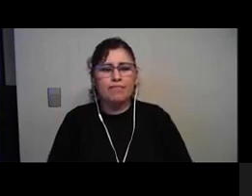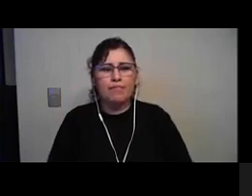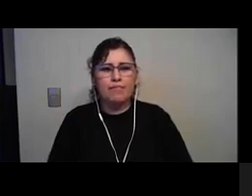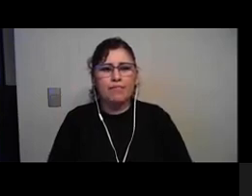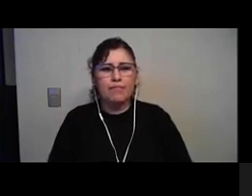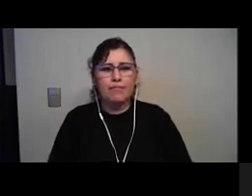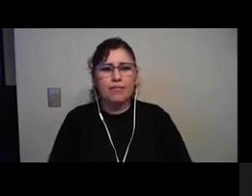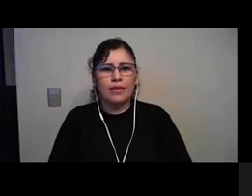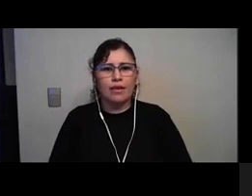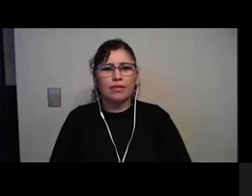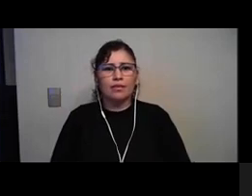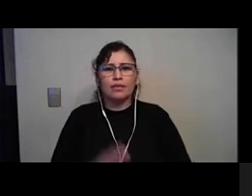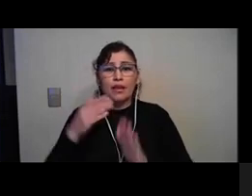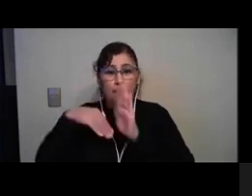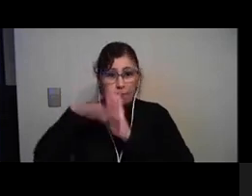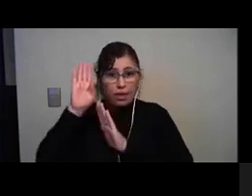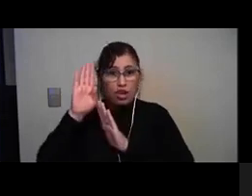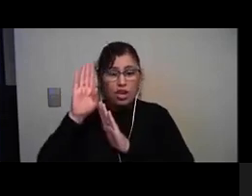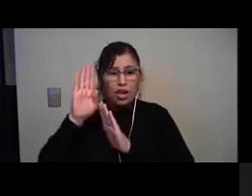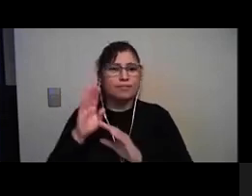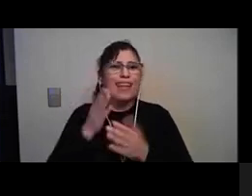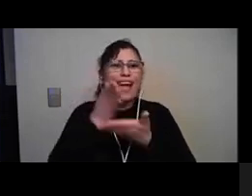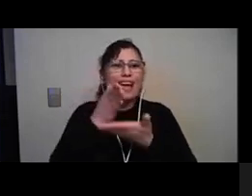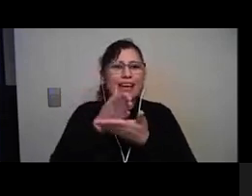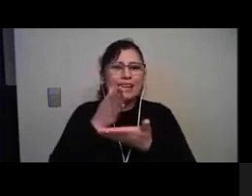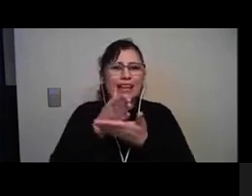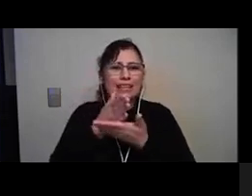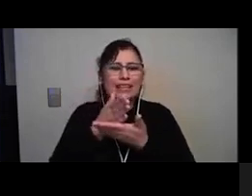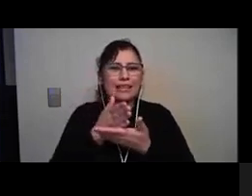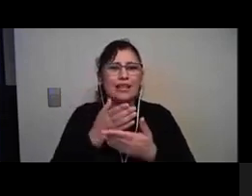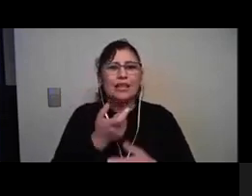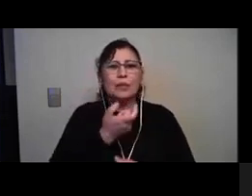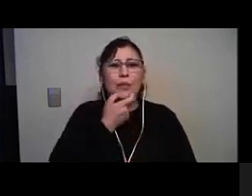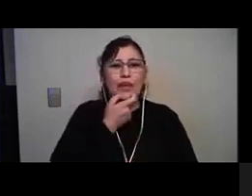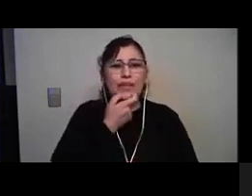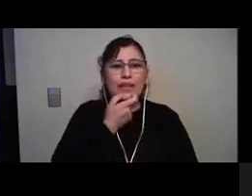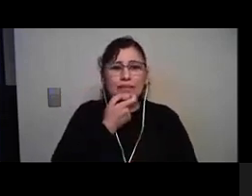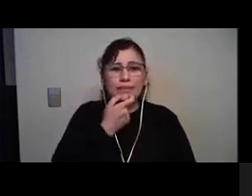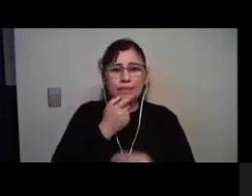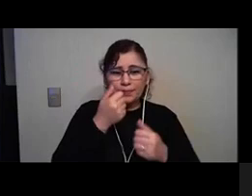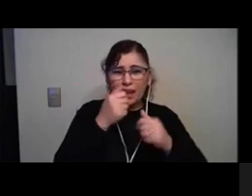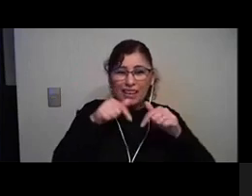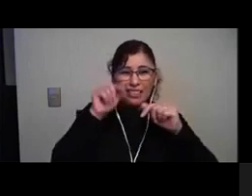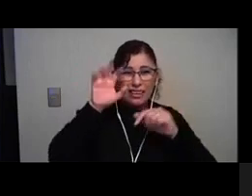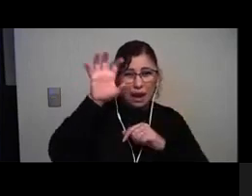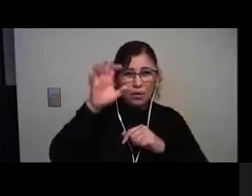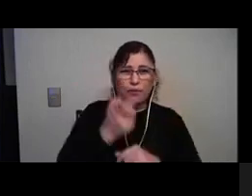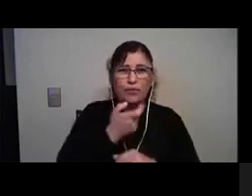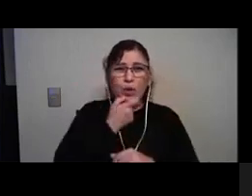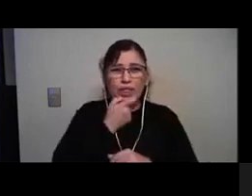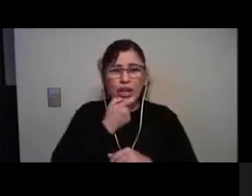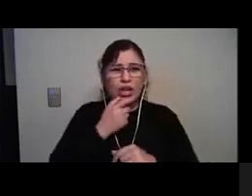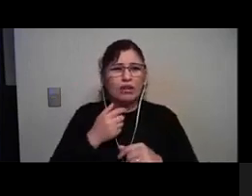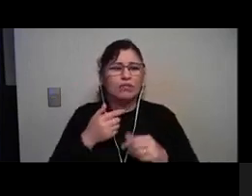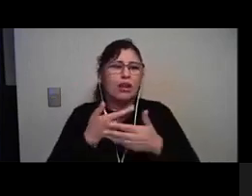en que la gran mayoría toma la cátedra de traumatología y tiene la evaluación mañana, en poder hacer una presentación continua, ya, que les permita poder liberarnos